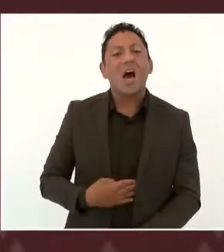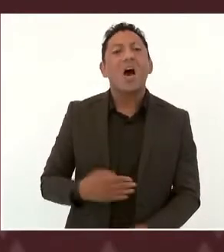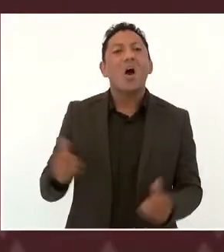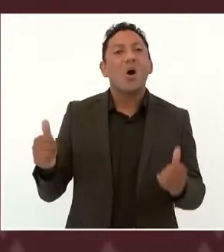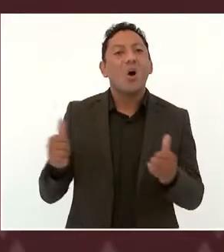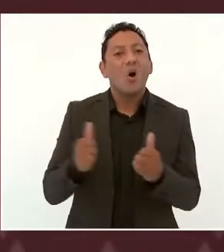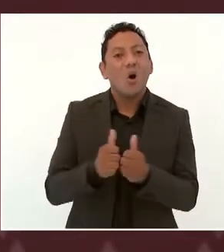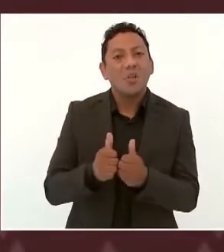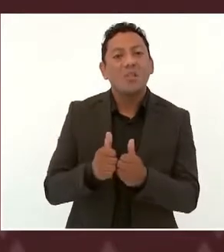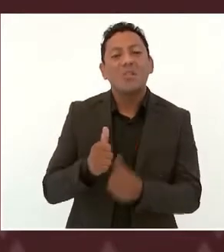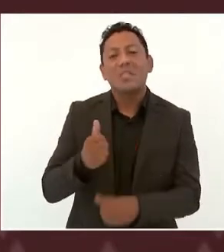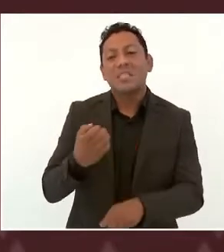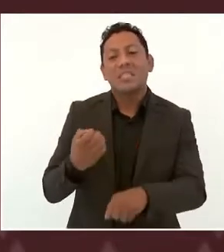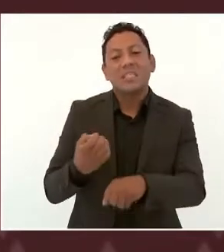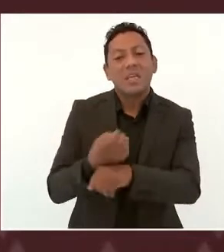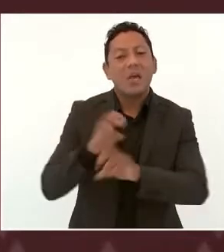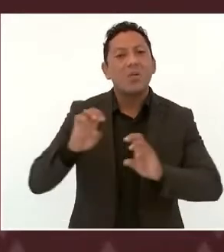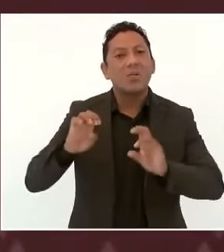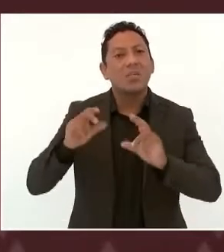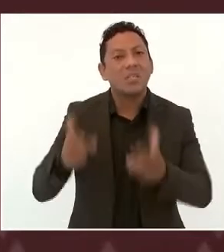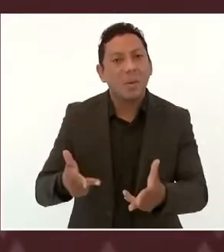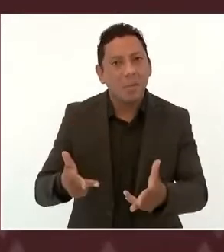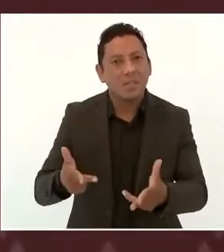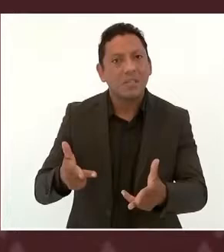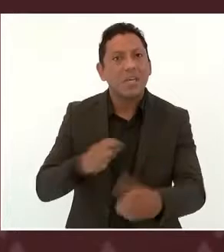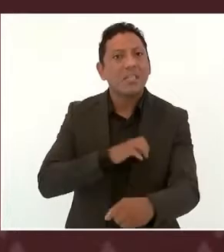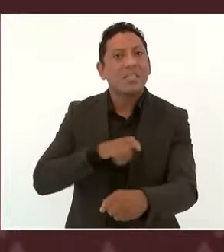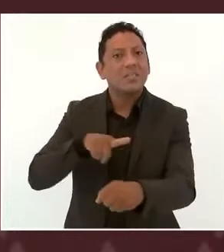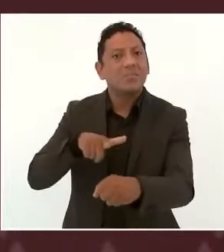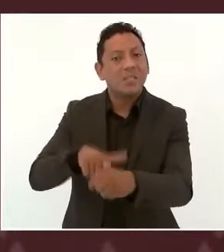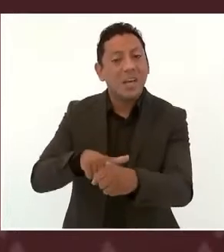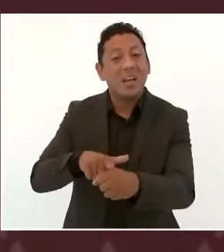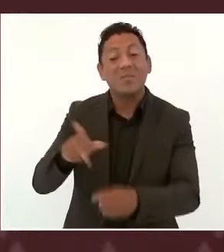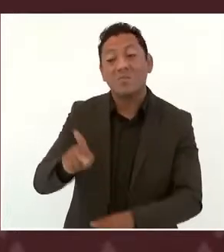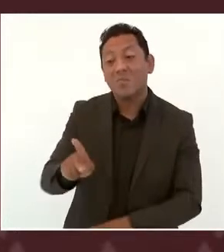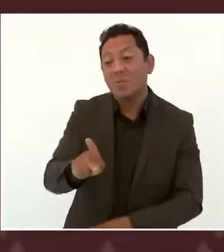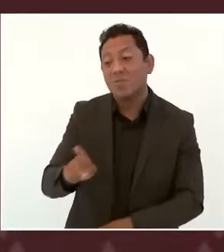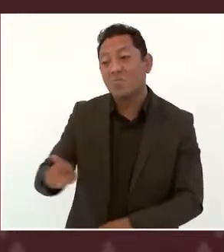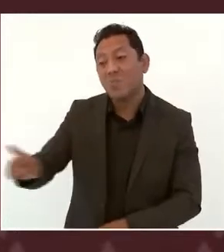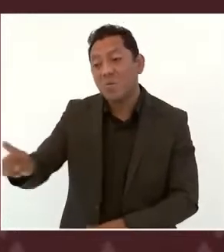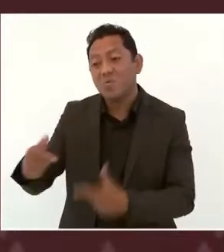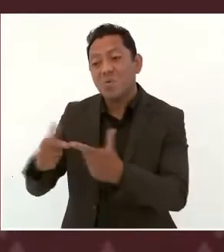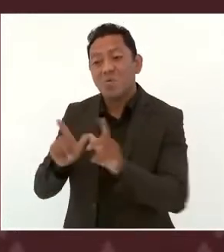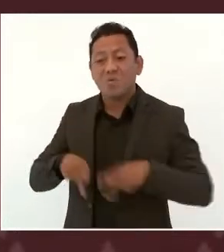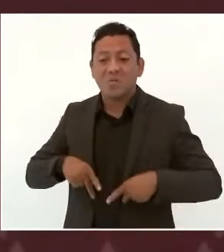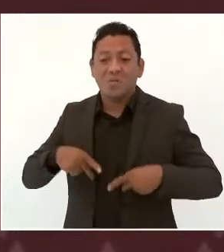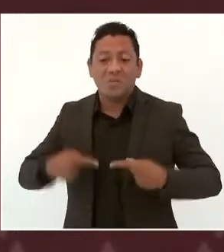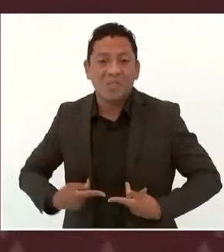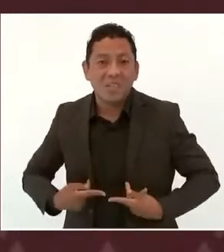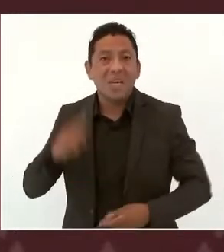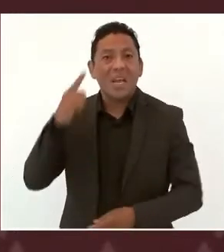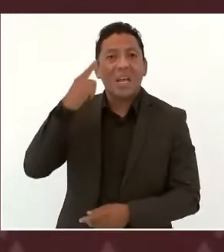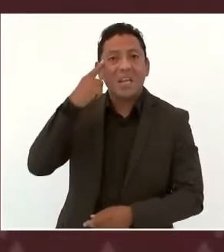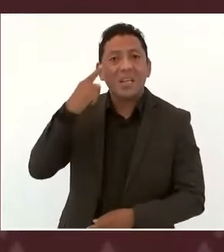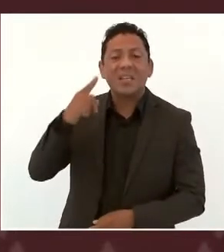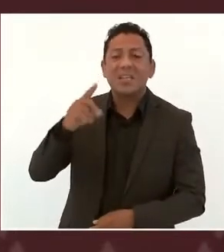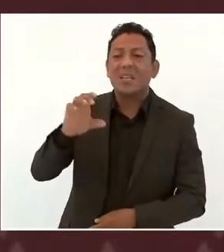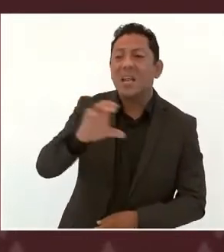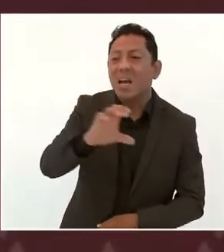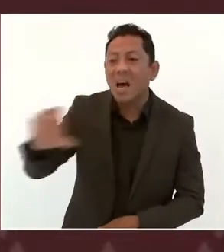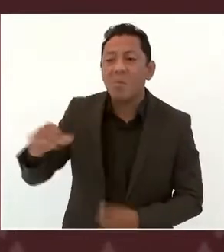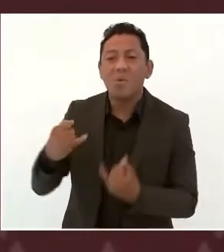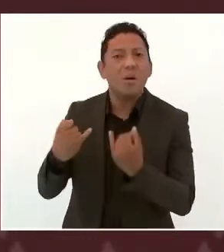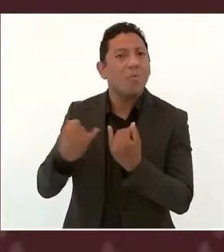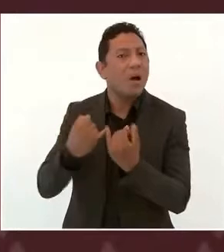de Chiapas, en especial con los indígenas y los marginados del campo y de la ciudad.